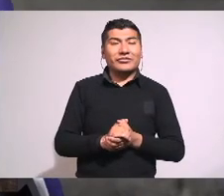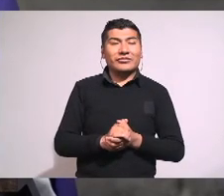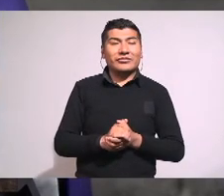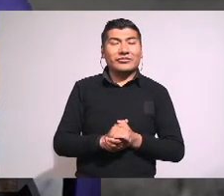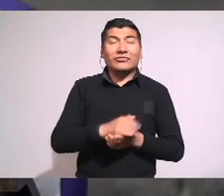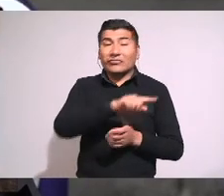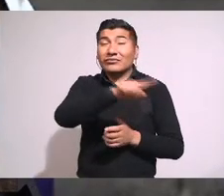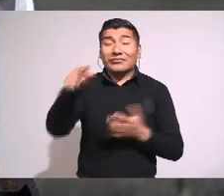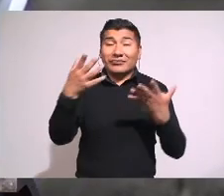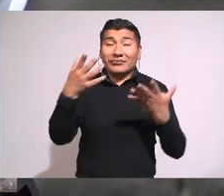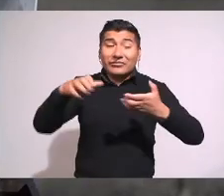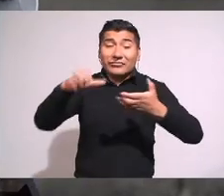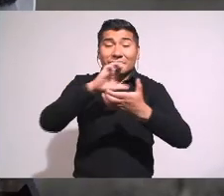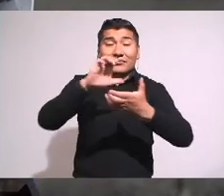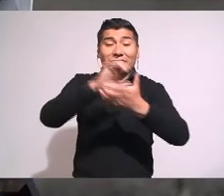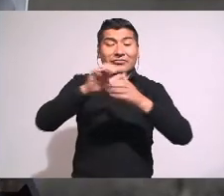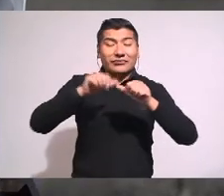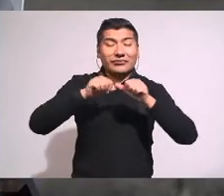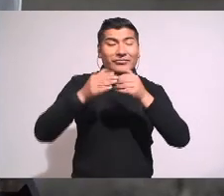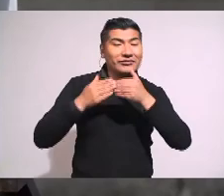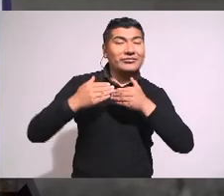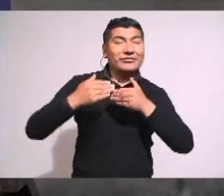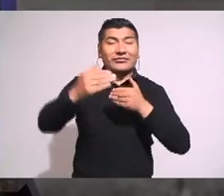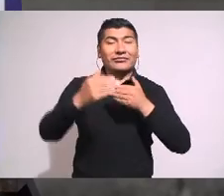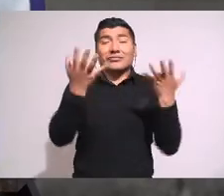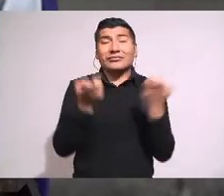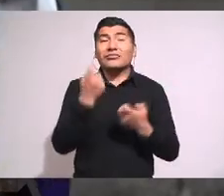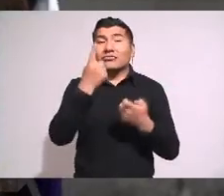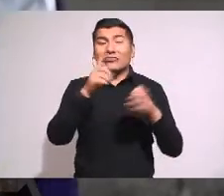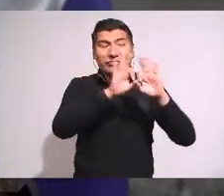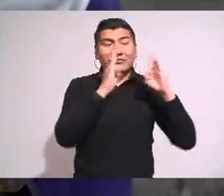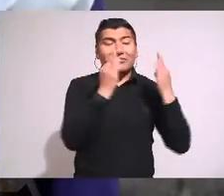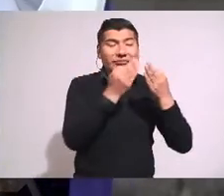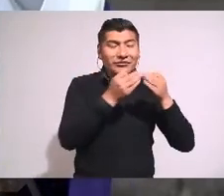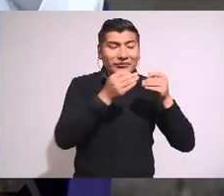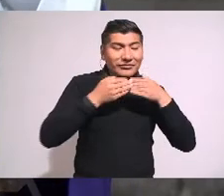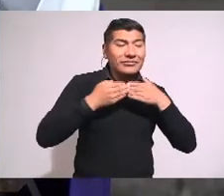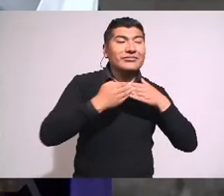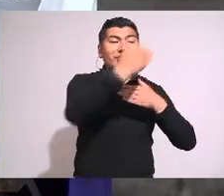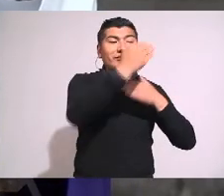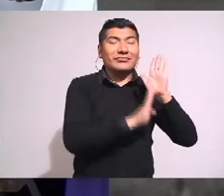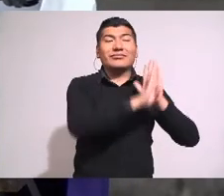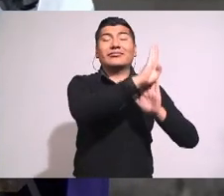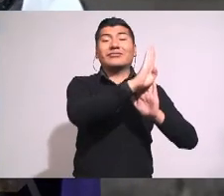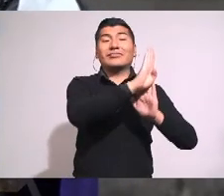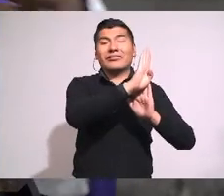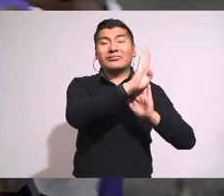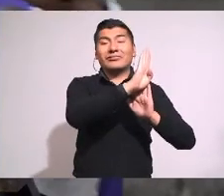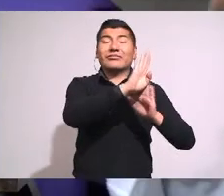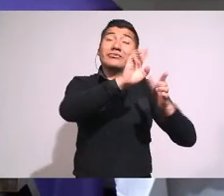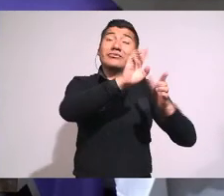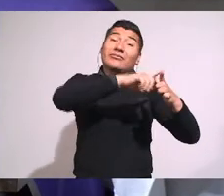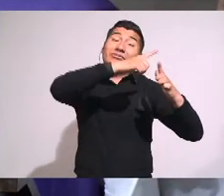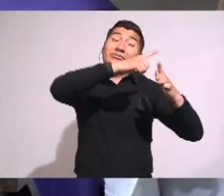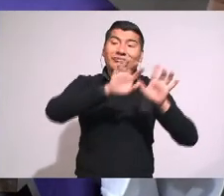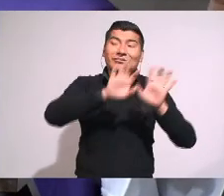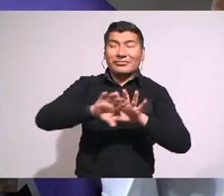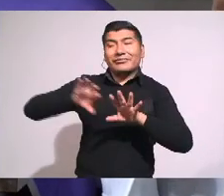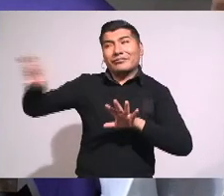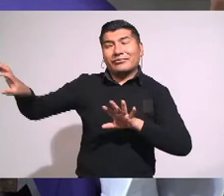Si quieren que un matrimonio vaya adelante, si quieren que una familia vaya adelante, hagámonos a un